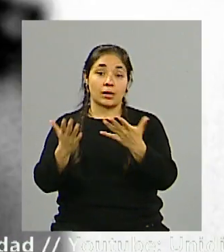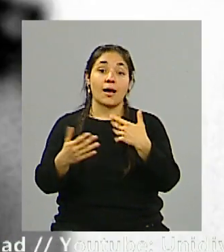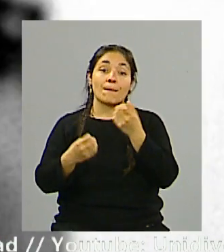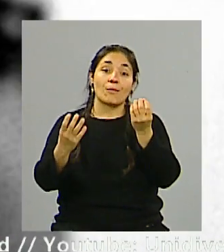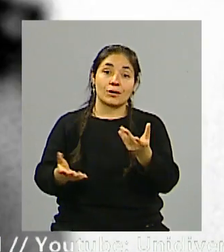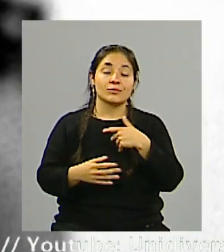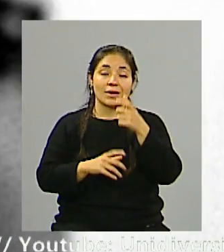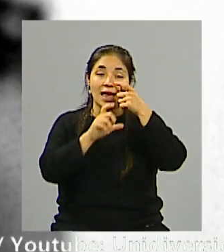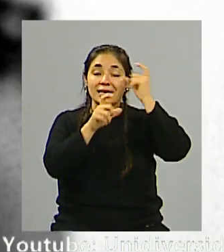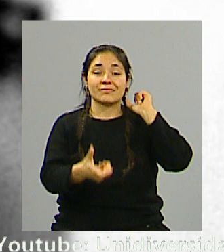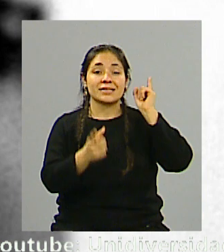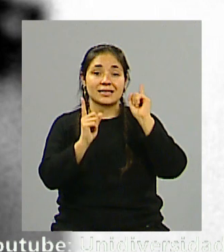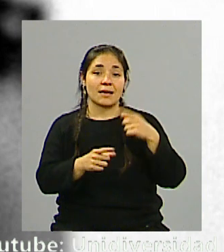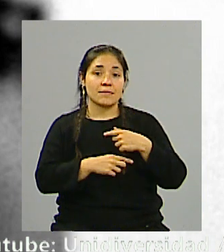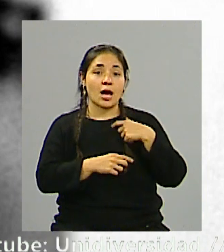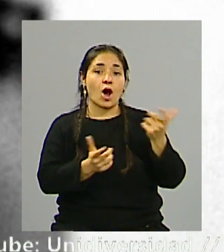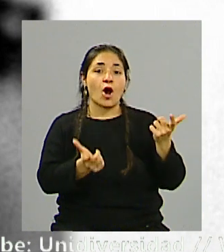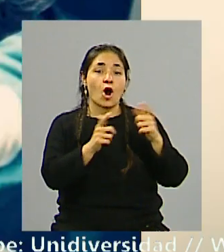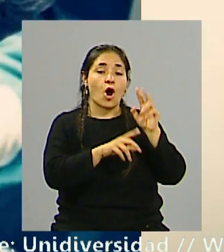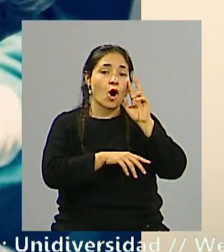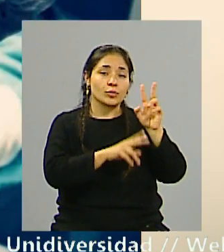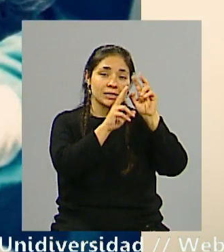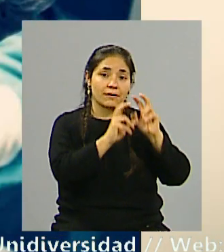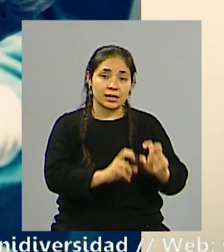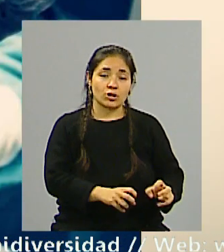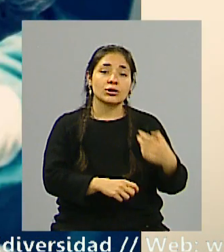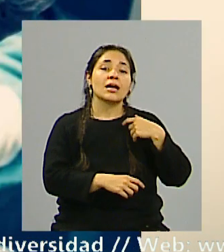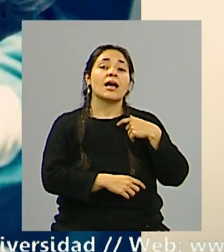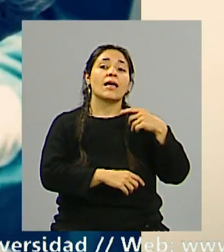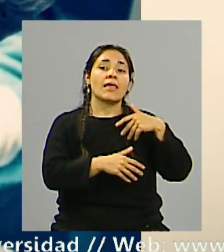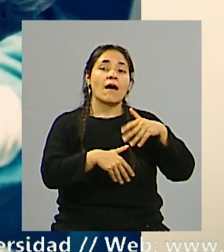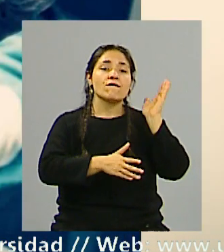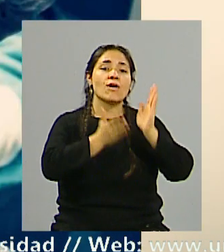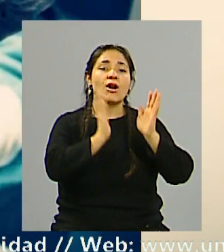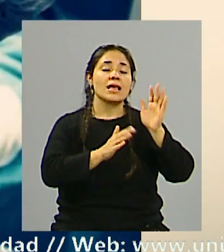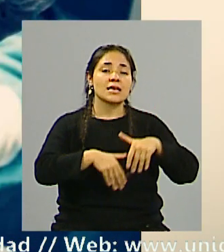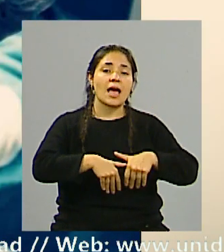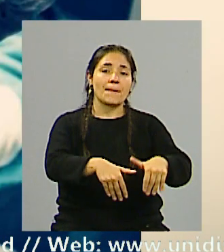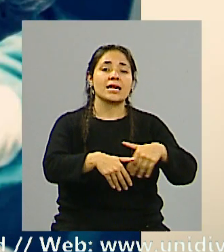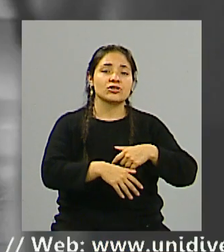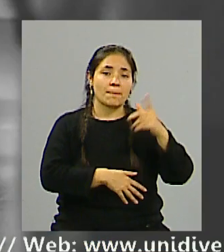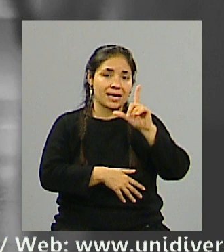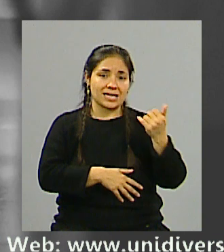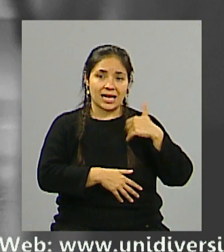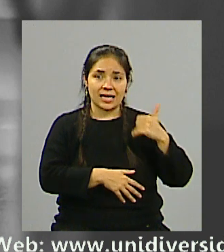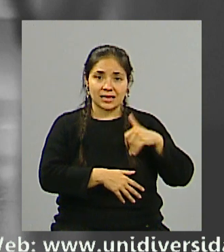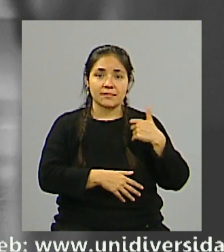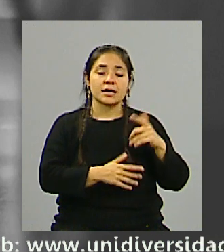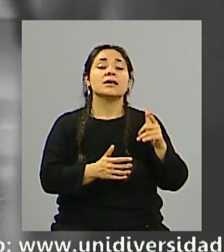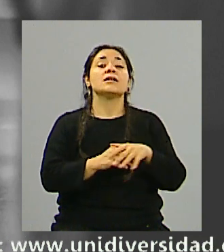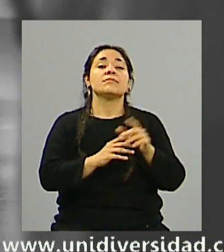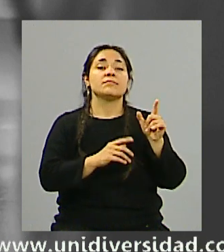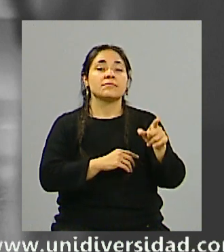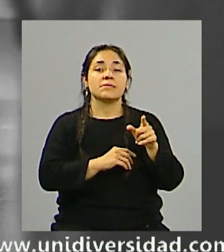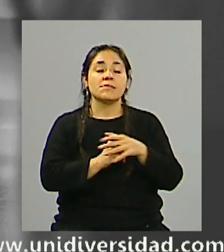retomando la experiencia también del Observatorio de Violencia Obstétrica de Argentina, que fue impulsado hace varios años por la organización Las Casildas